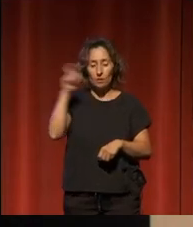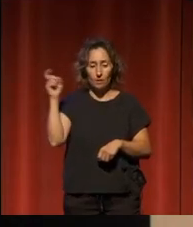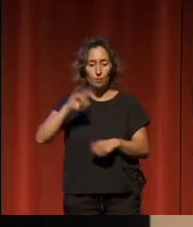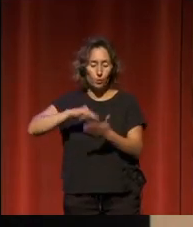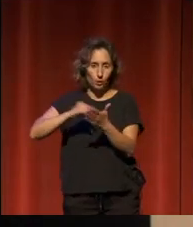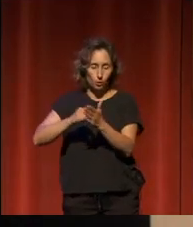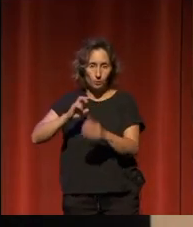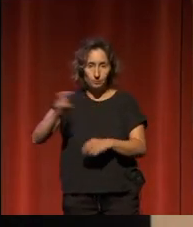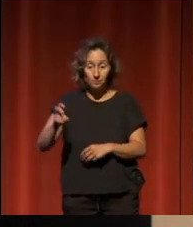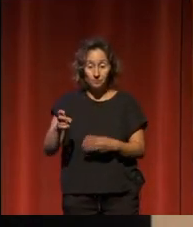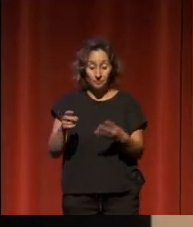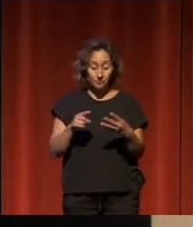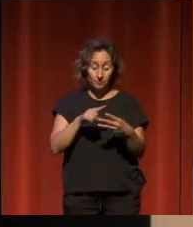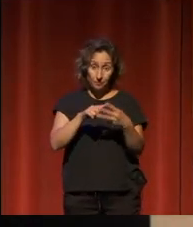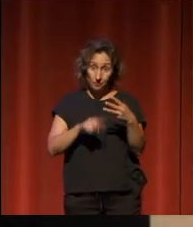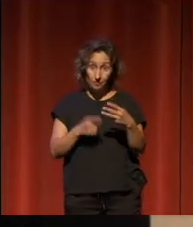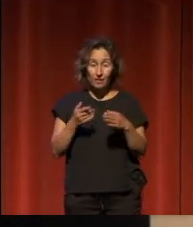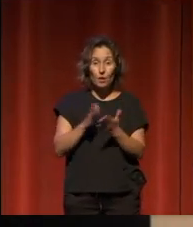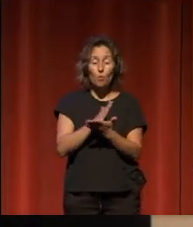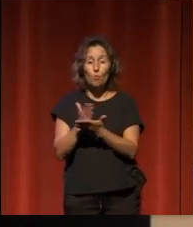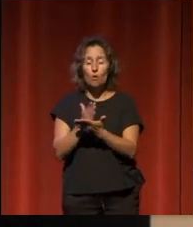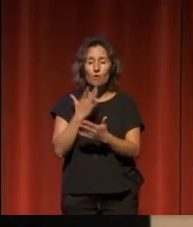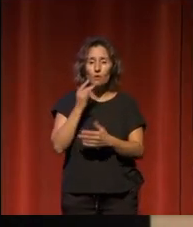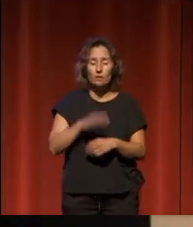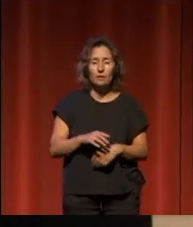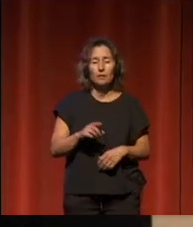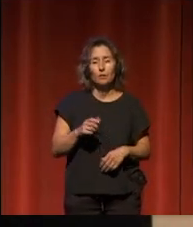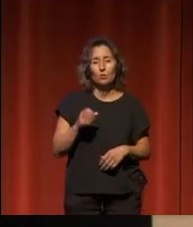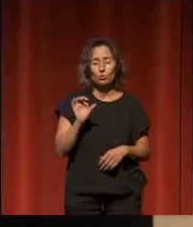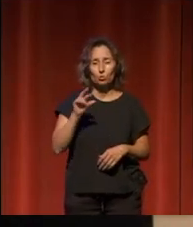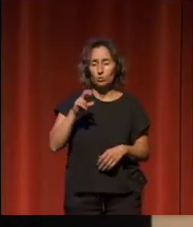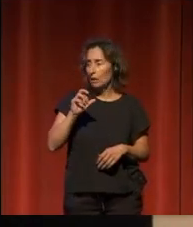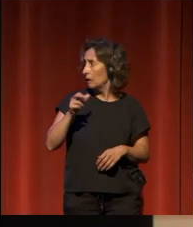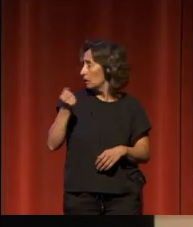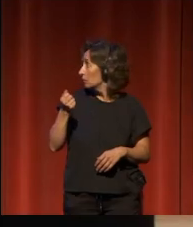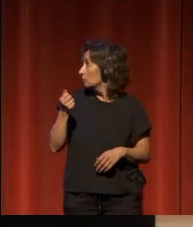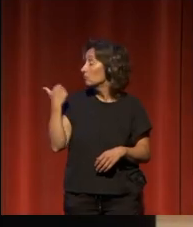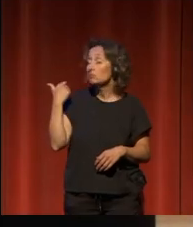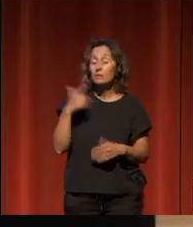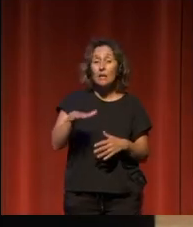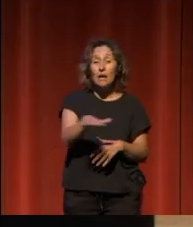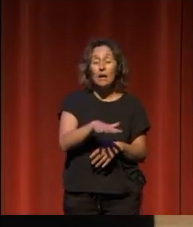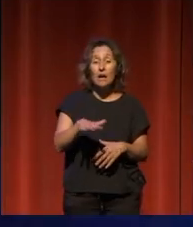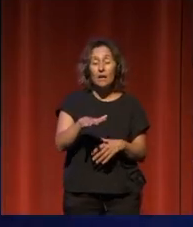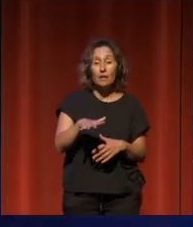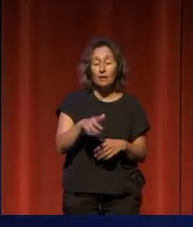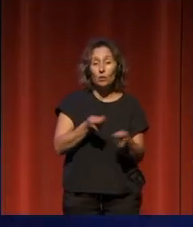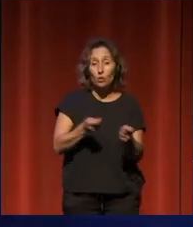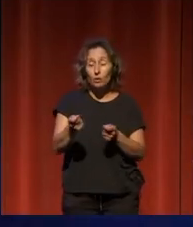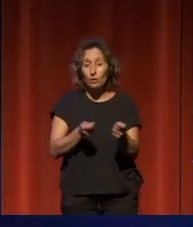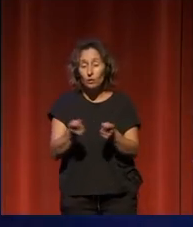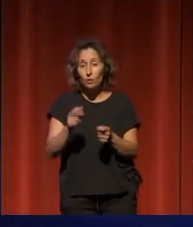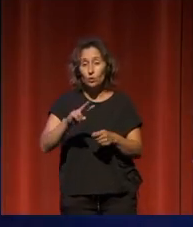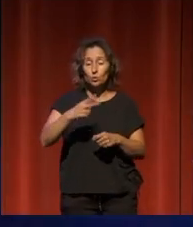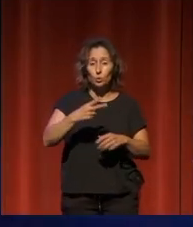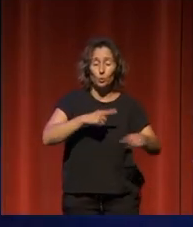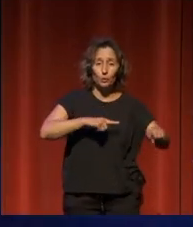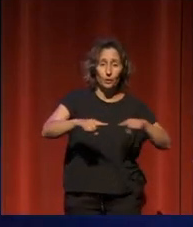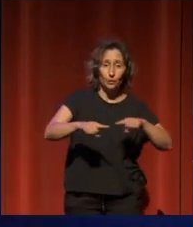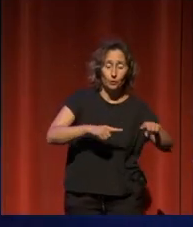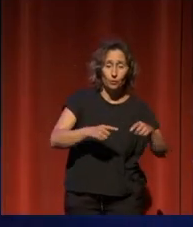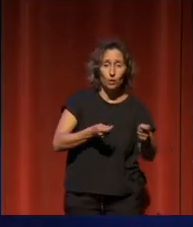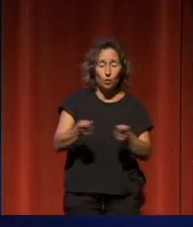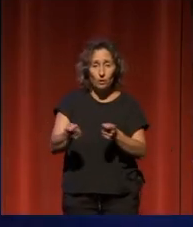moderará la mesa Susana alegre landaburu jefa del área de coordinación y cooperación sub Dirección General de